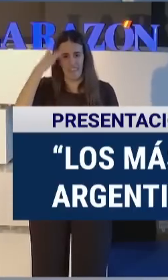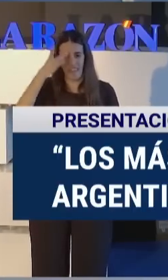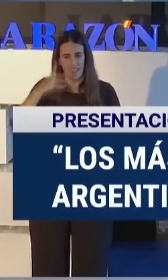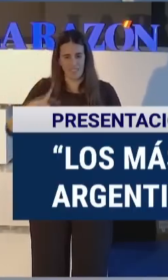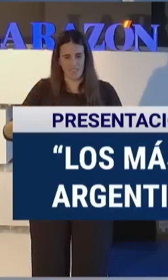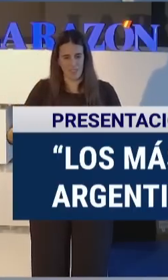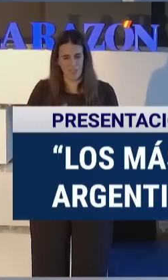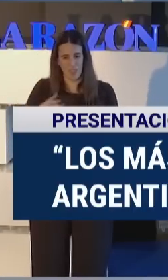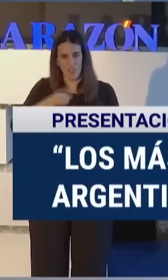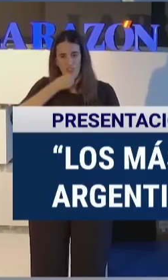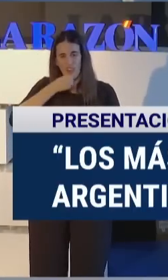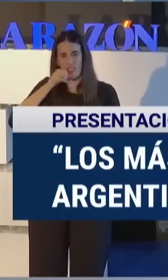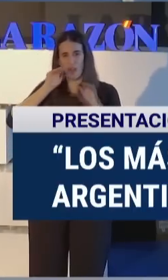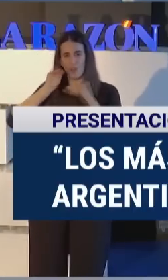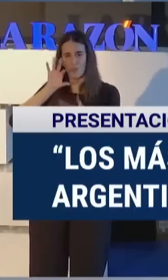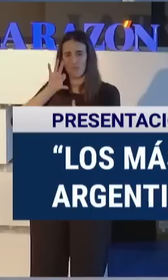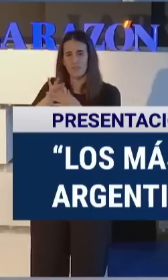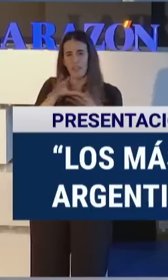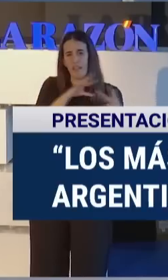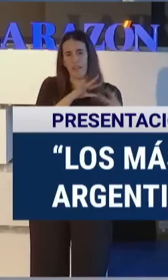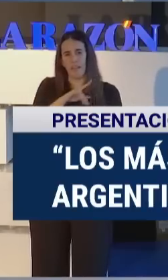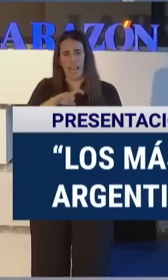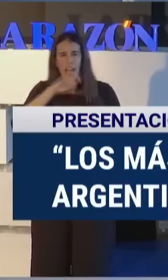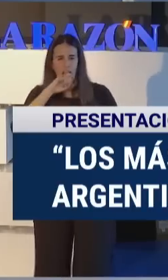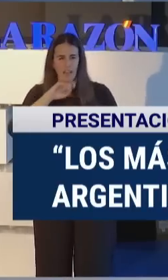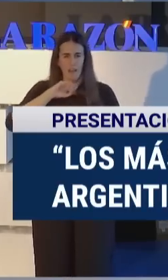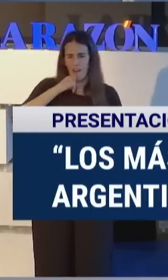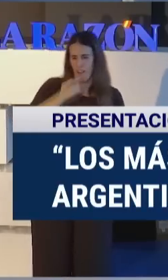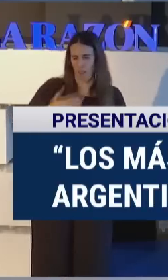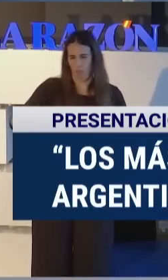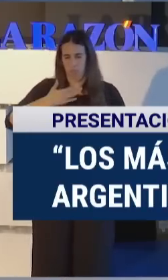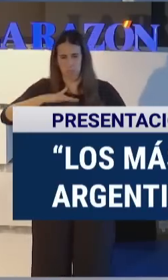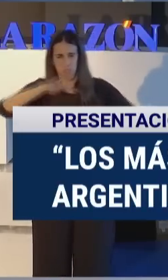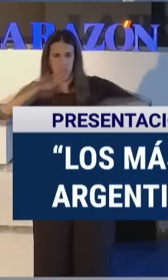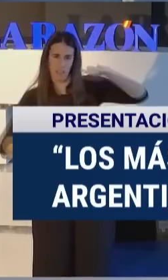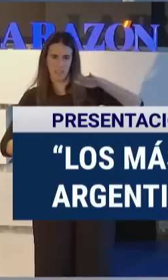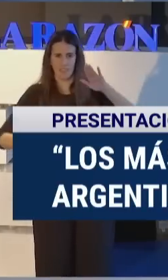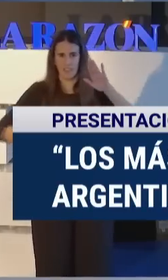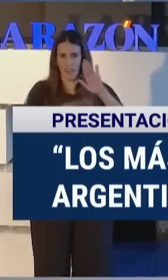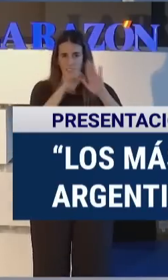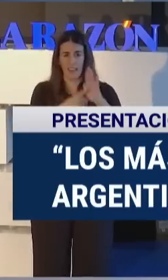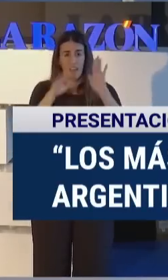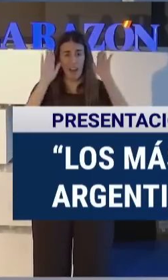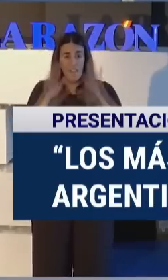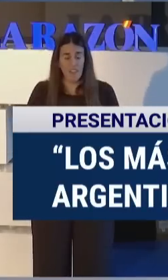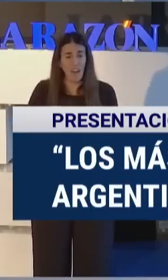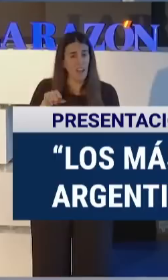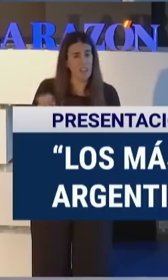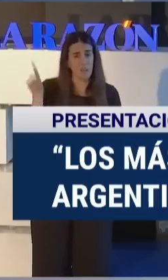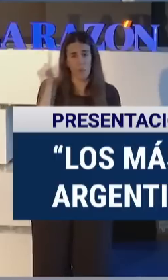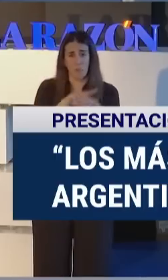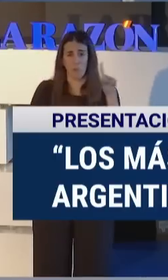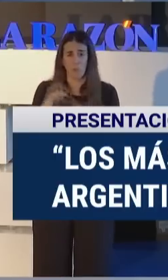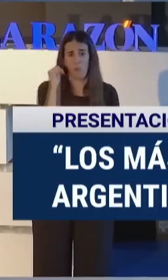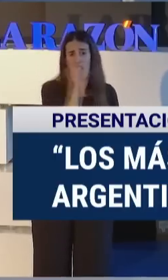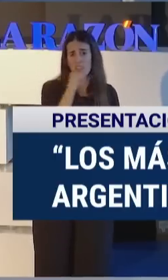socialistas basadas en la envidia, en el odio, en el resentimiento, en el trato desigual frente a la ley. Y obvio que ellos no tienen ningún problema de asesinar